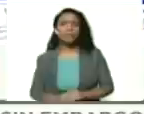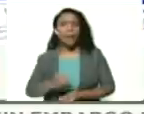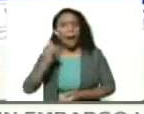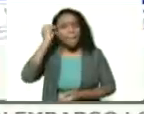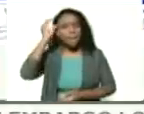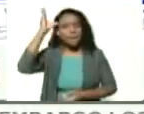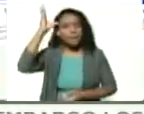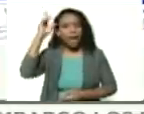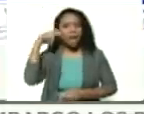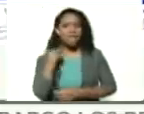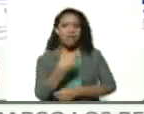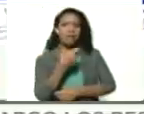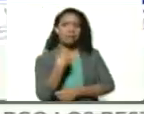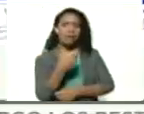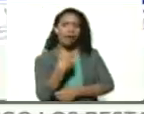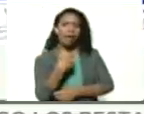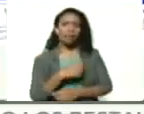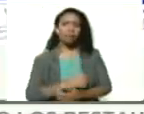capacidad financiera.